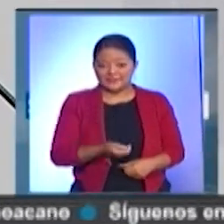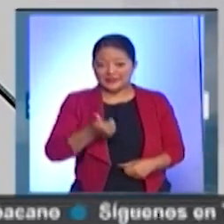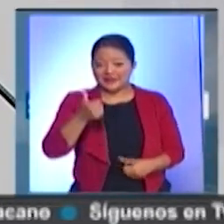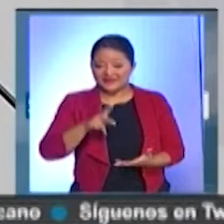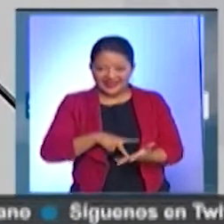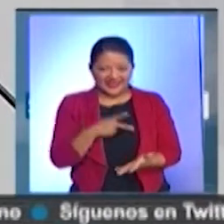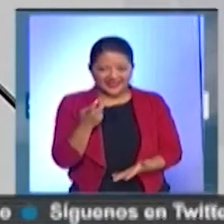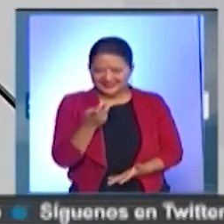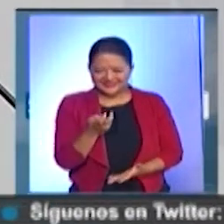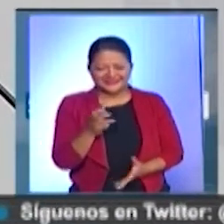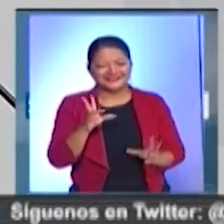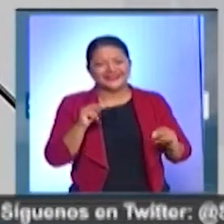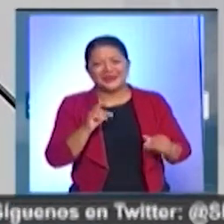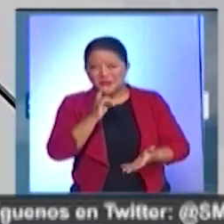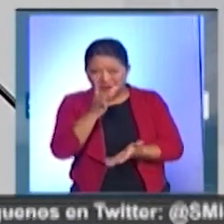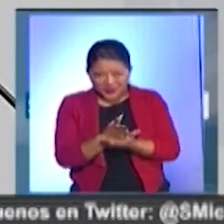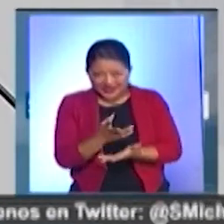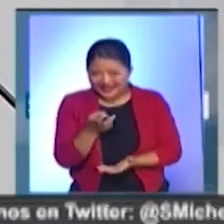él